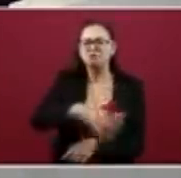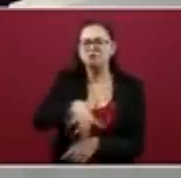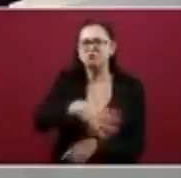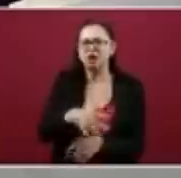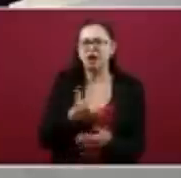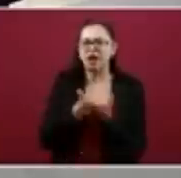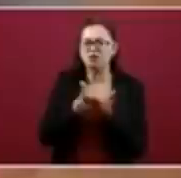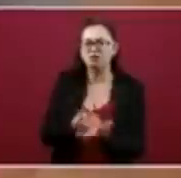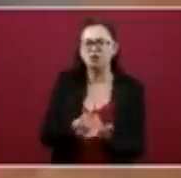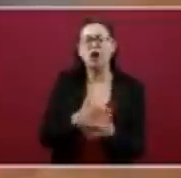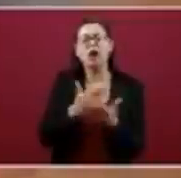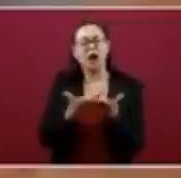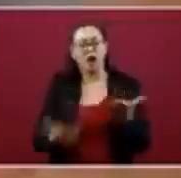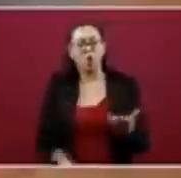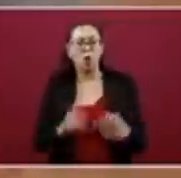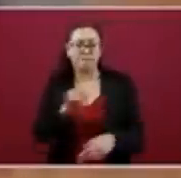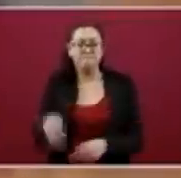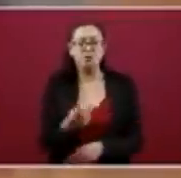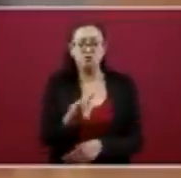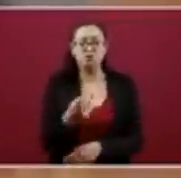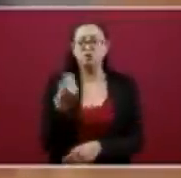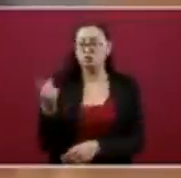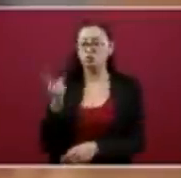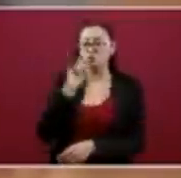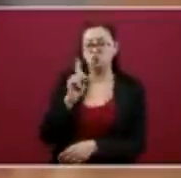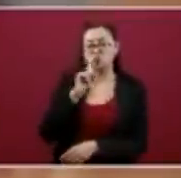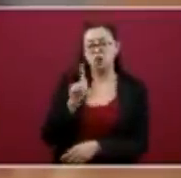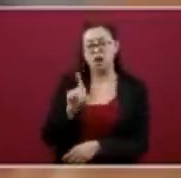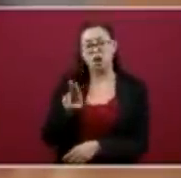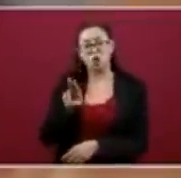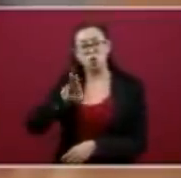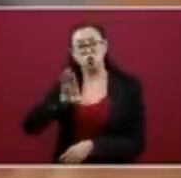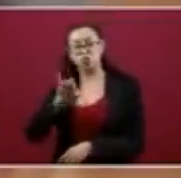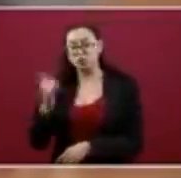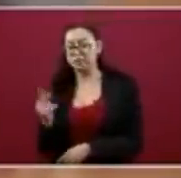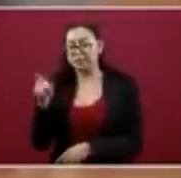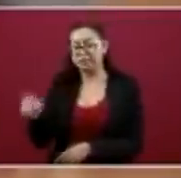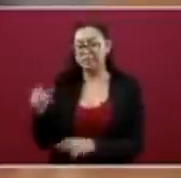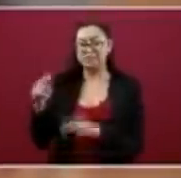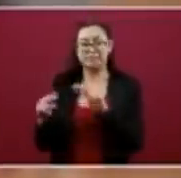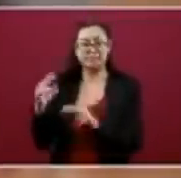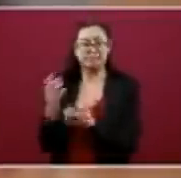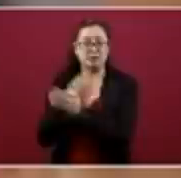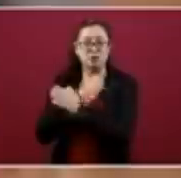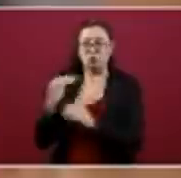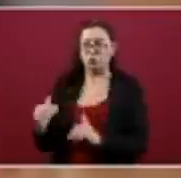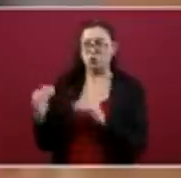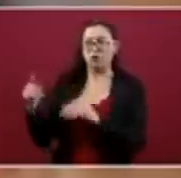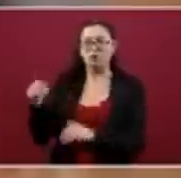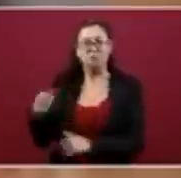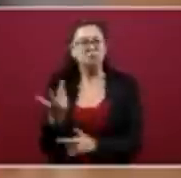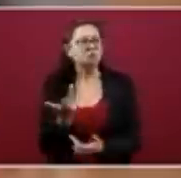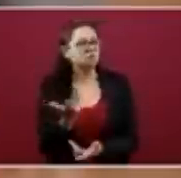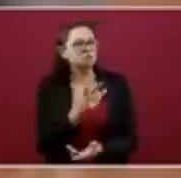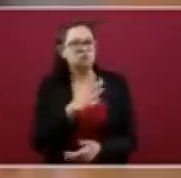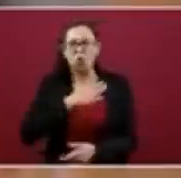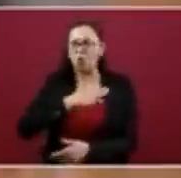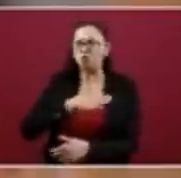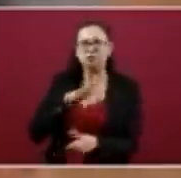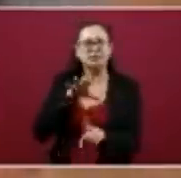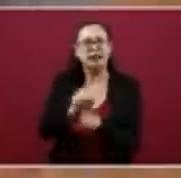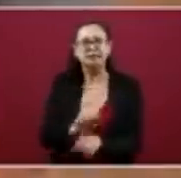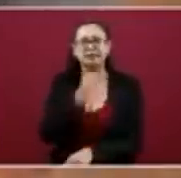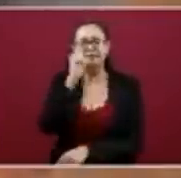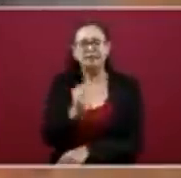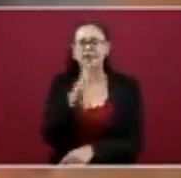La pregunta es, si alguien como Lucy, con ese nivel de educación y recursos, no puede obtener justicia en este país, ¿cómo alguien podría